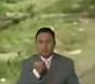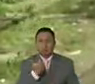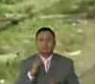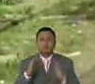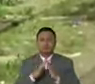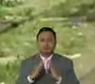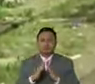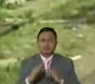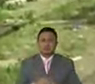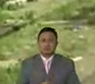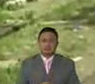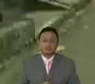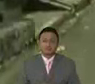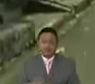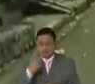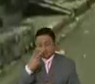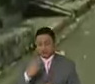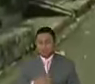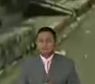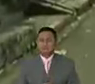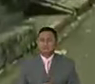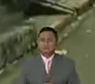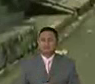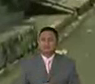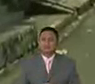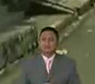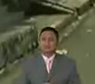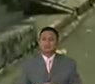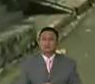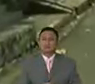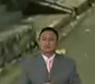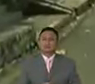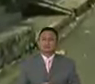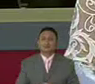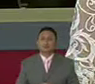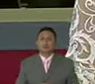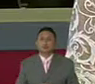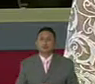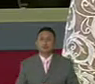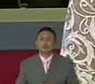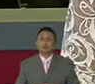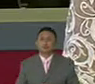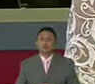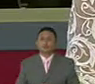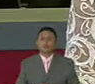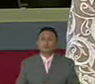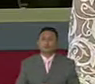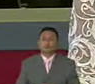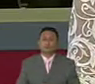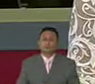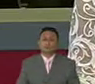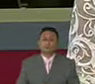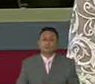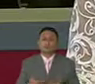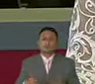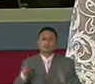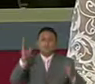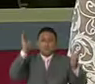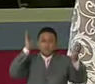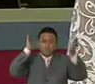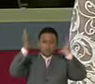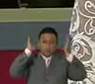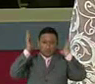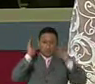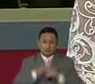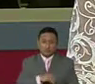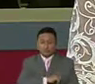no se pierde ni un partido, informó Jorge Escobar. Recorremos el país. En Babahoyo, provincia de Los